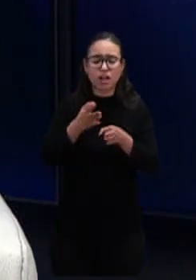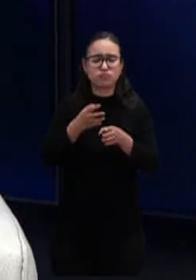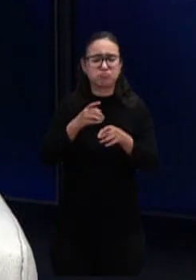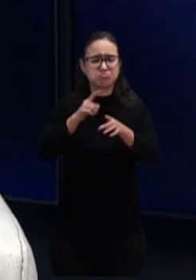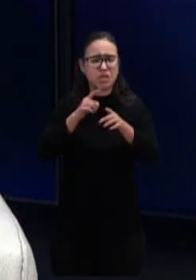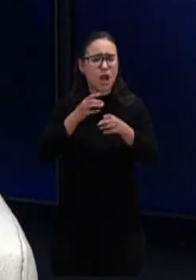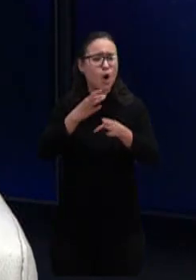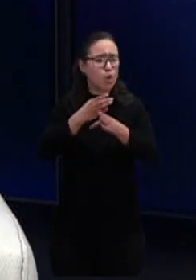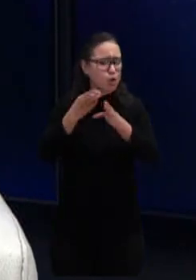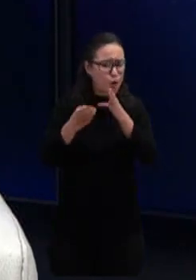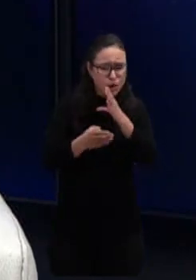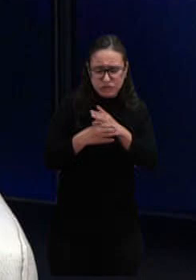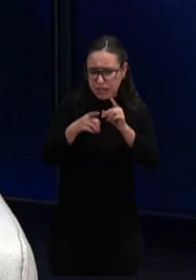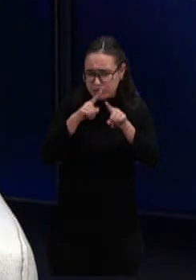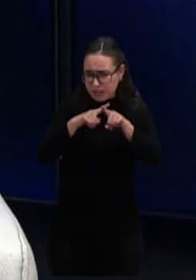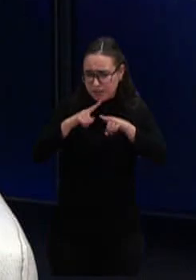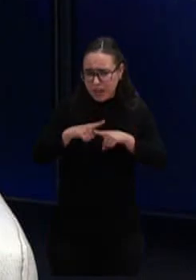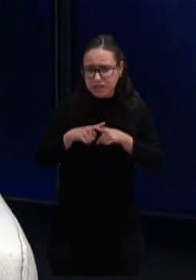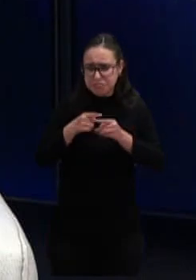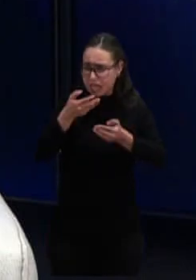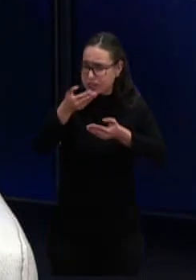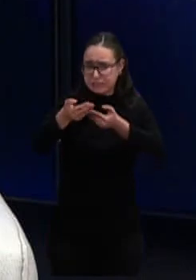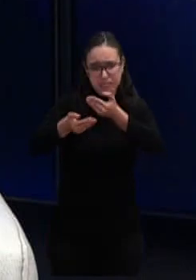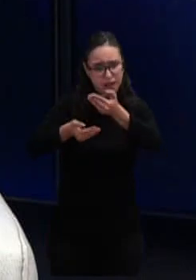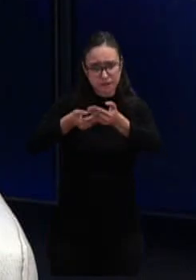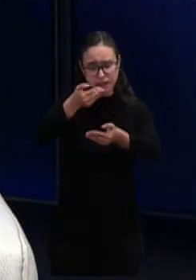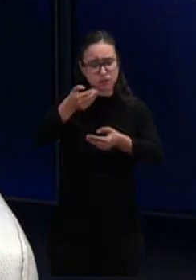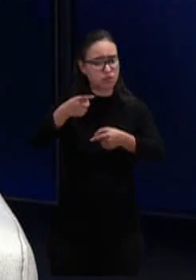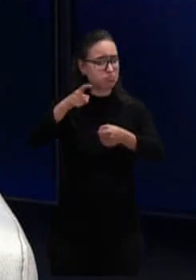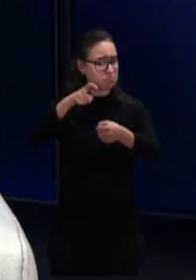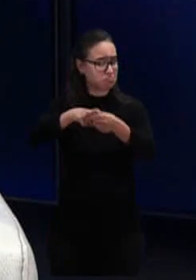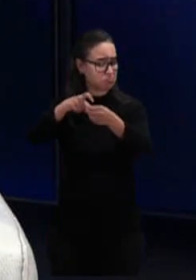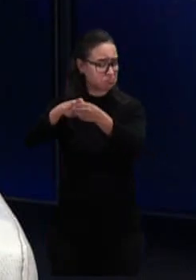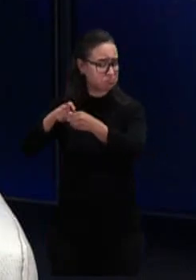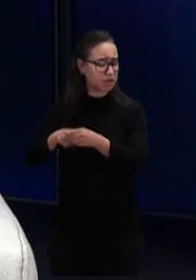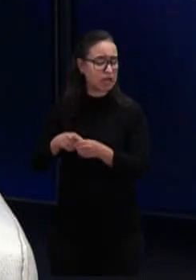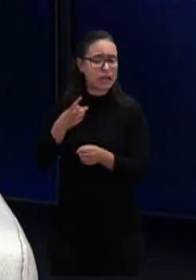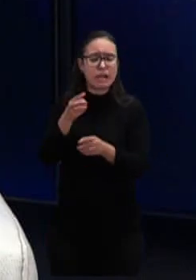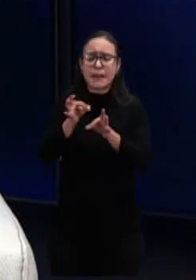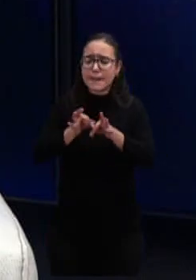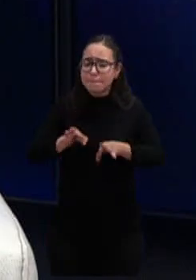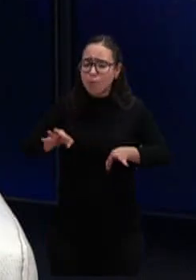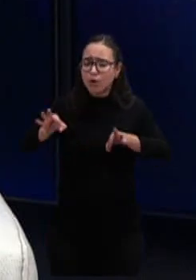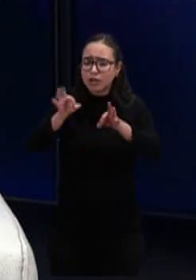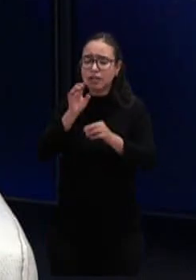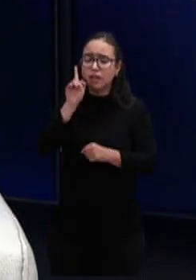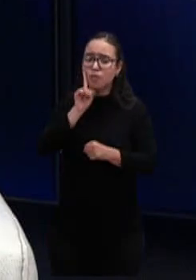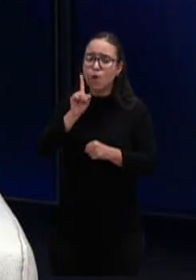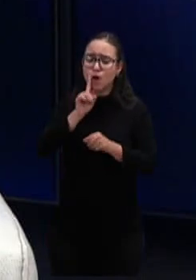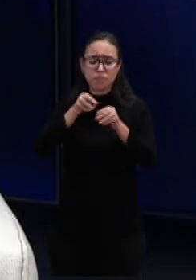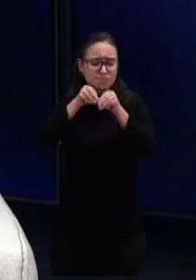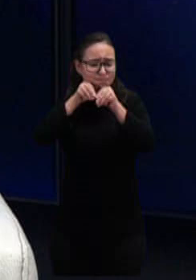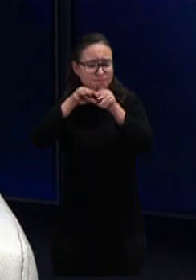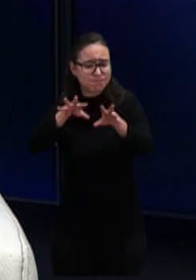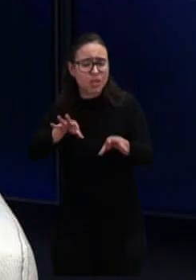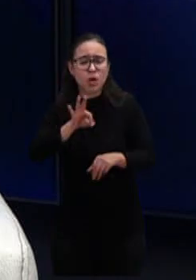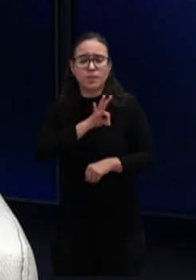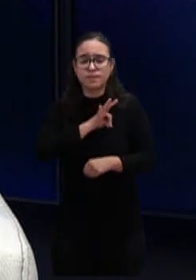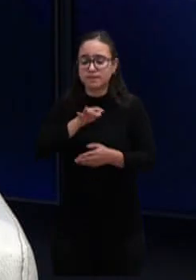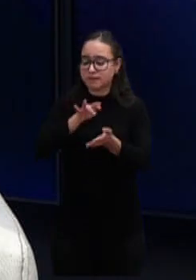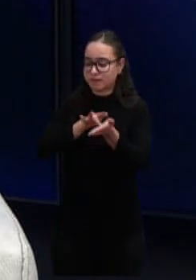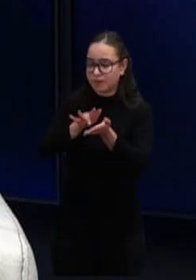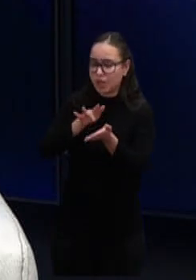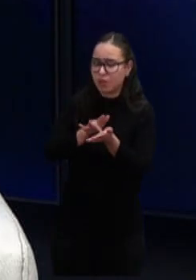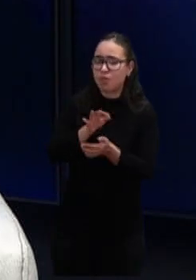producto sí que están prestando un servicio y entonces es muy importante llegar hasta esas mujeres para apoyarlas a que